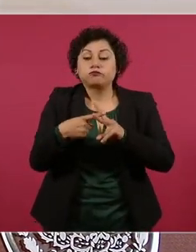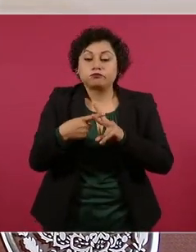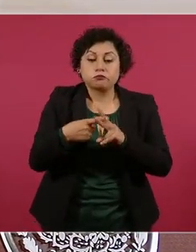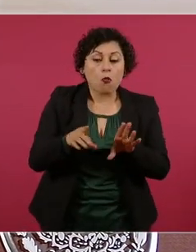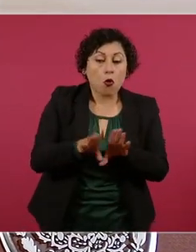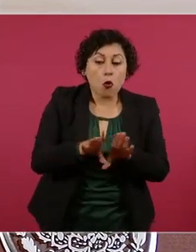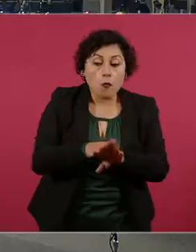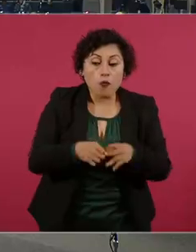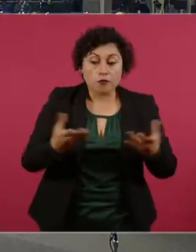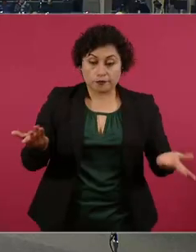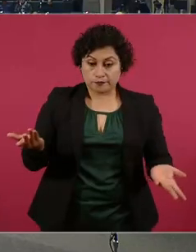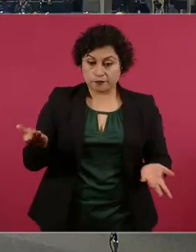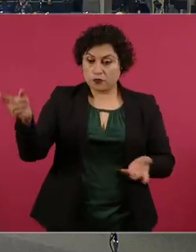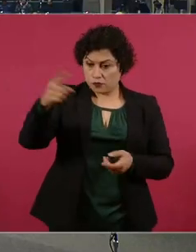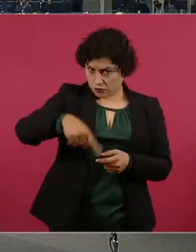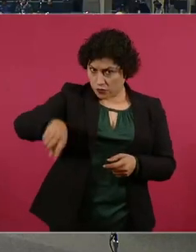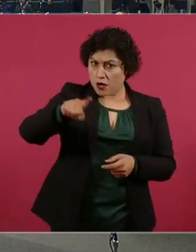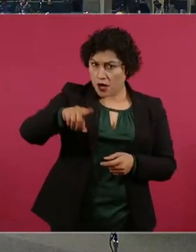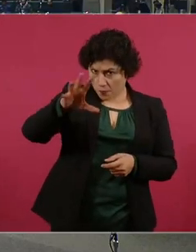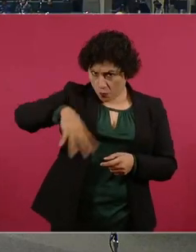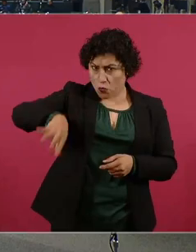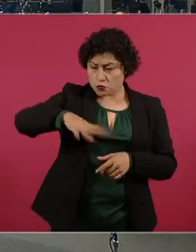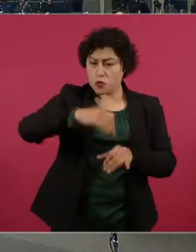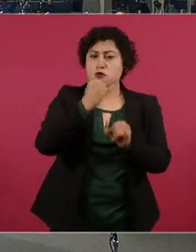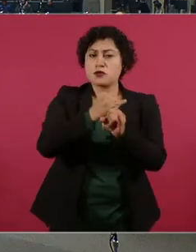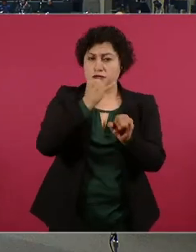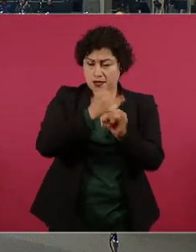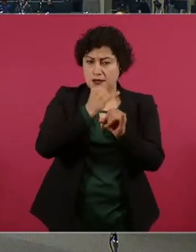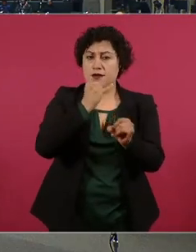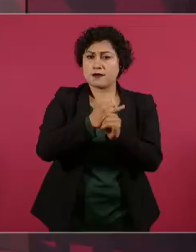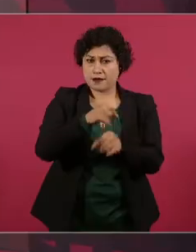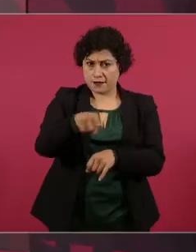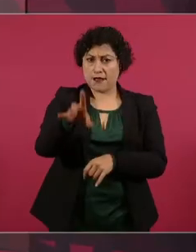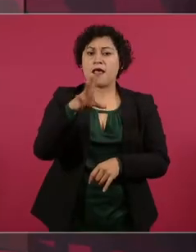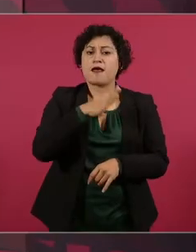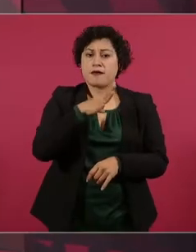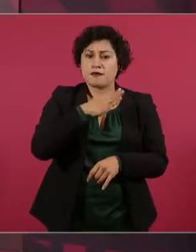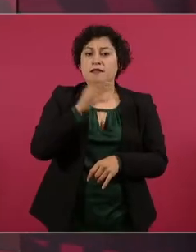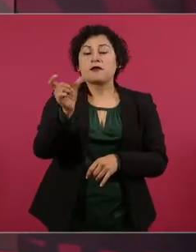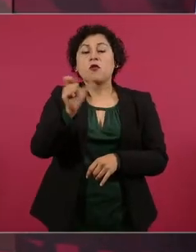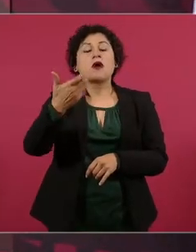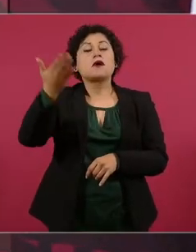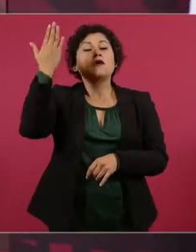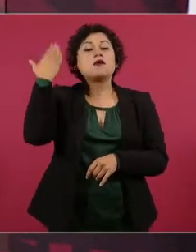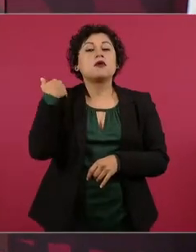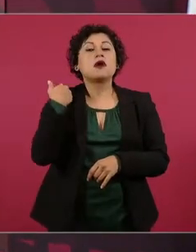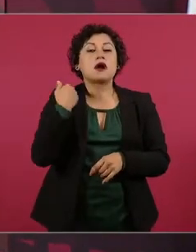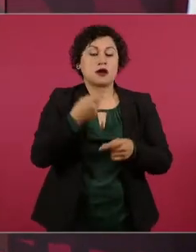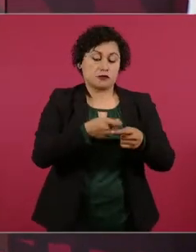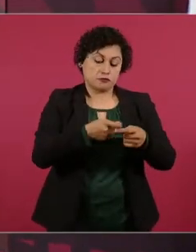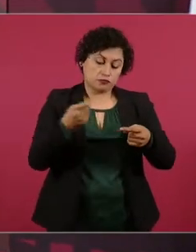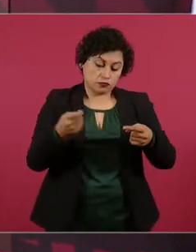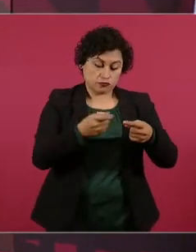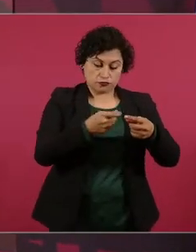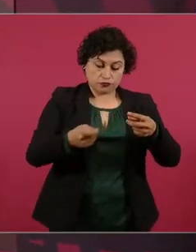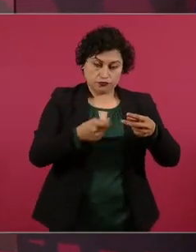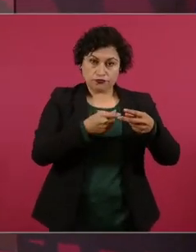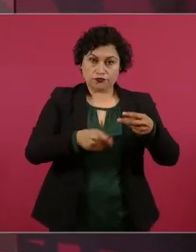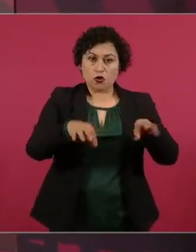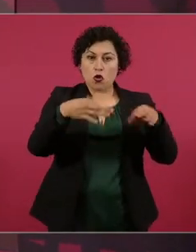pues, búsquenlo, allá en la red puede ser que esté. Empieza a contar boletas,